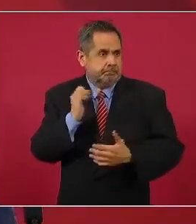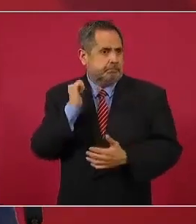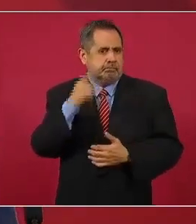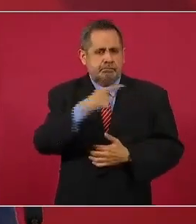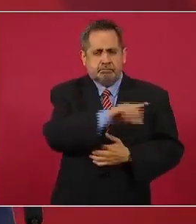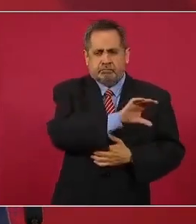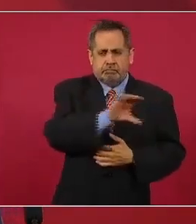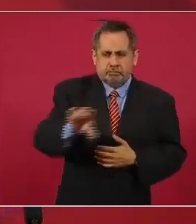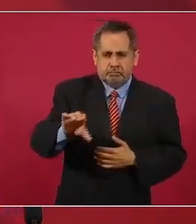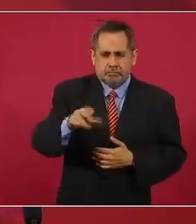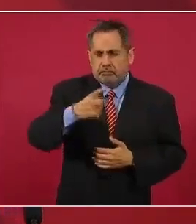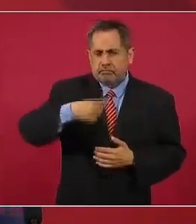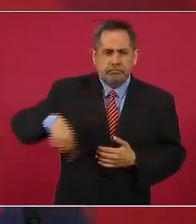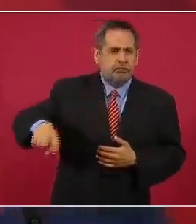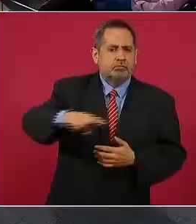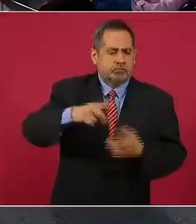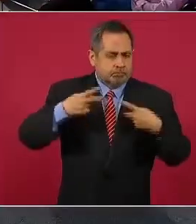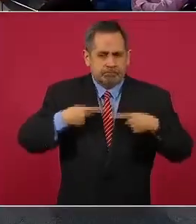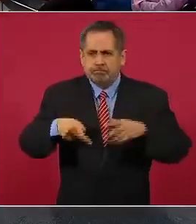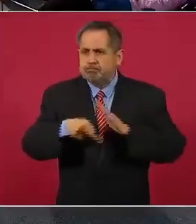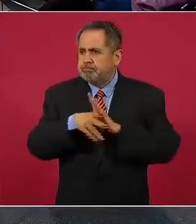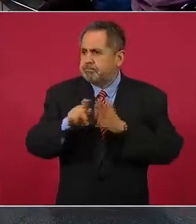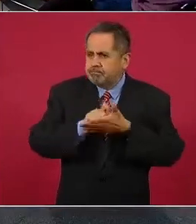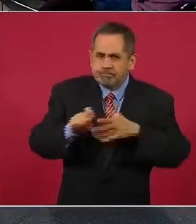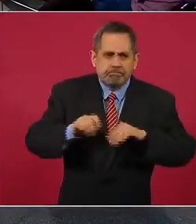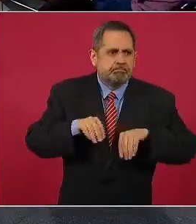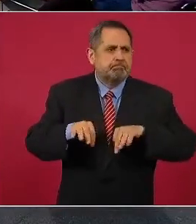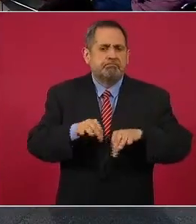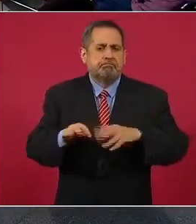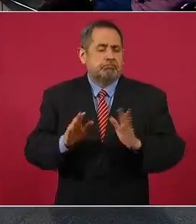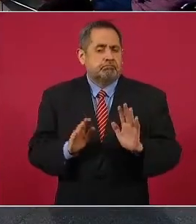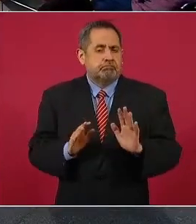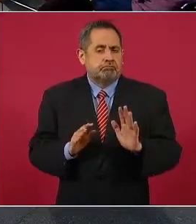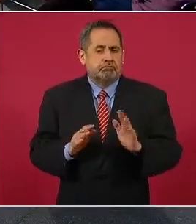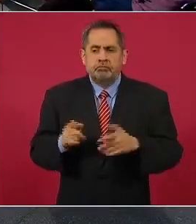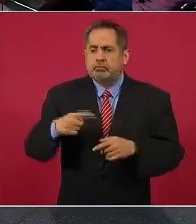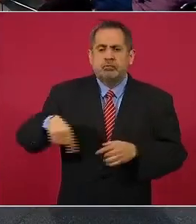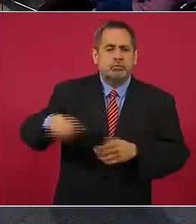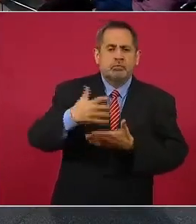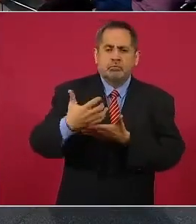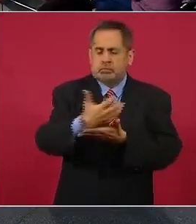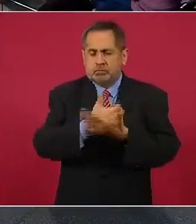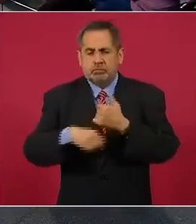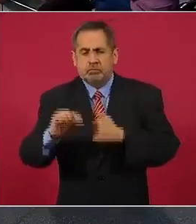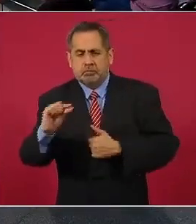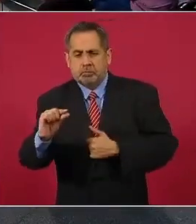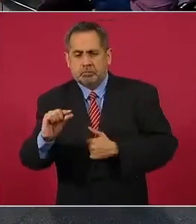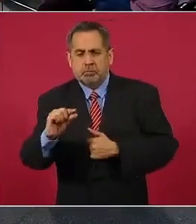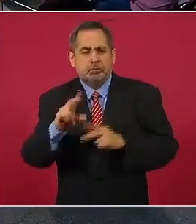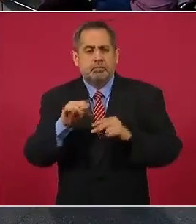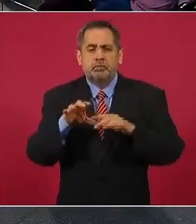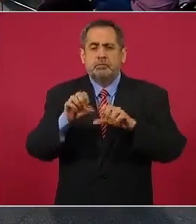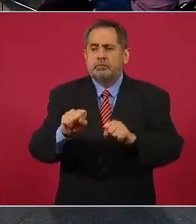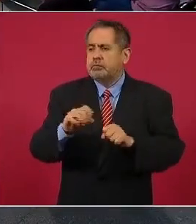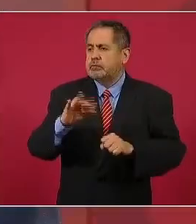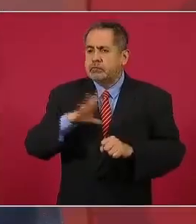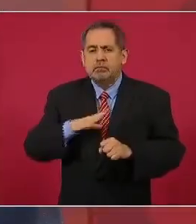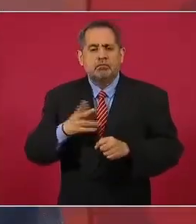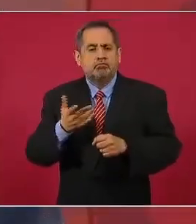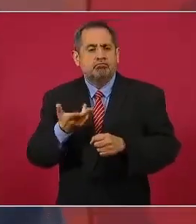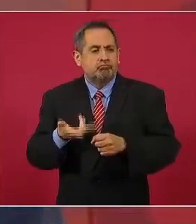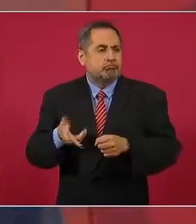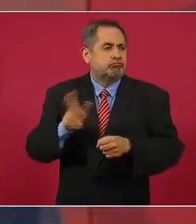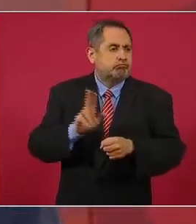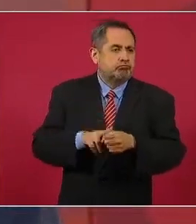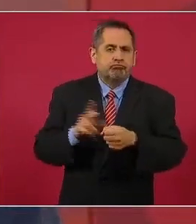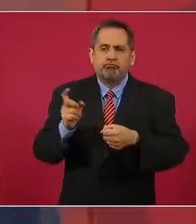para los periodistas que ganan muy poco y que no tienen seguridad social.